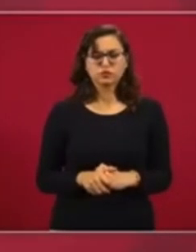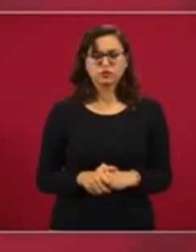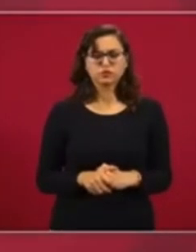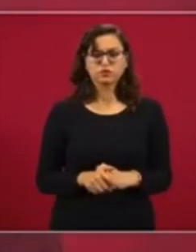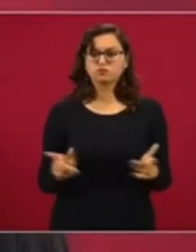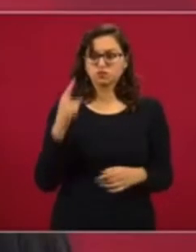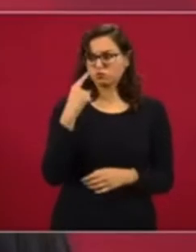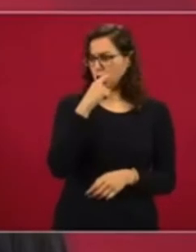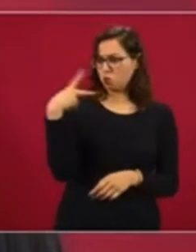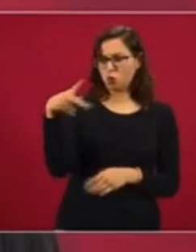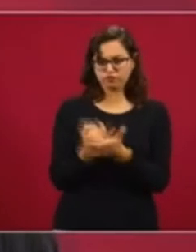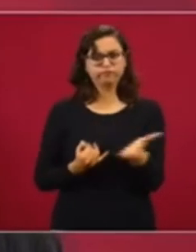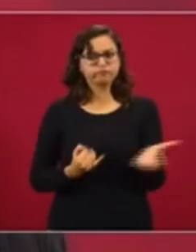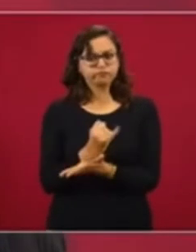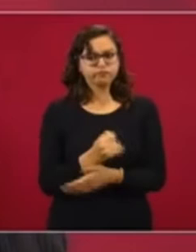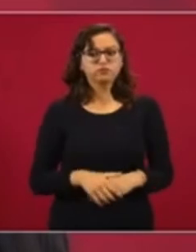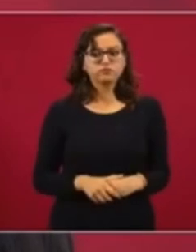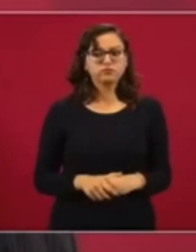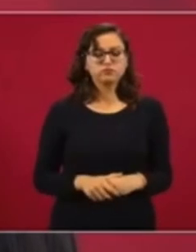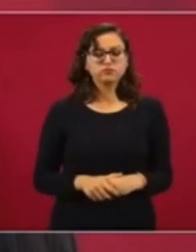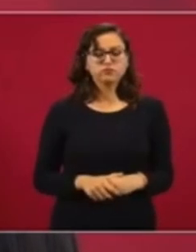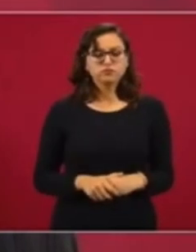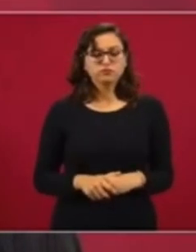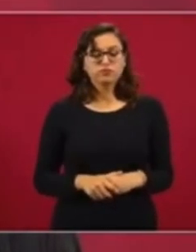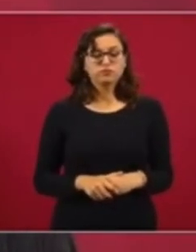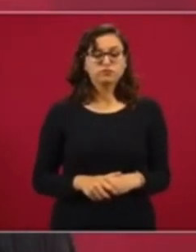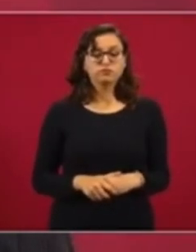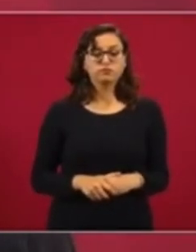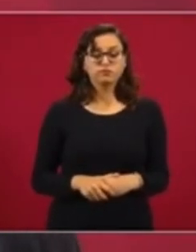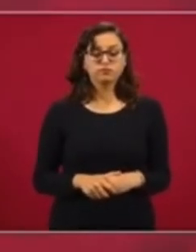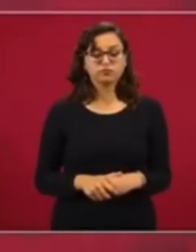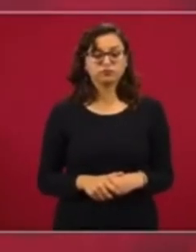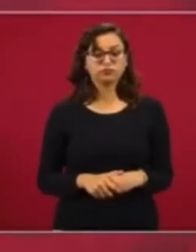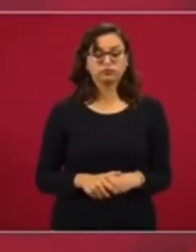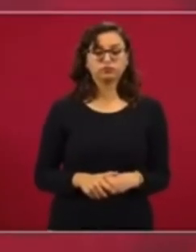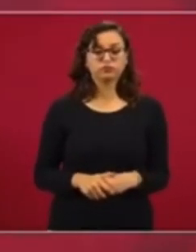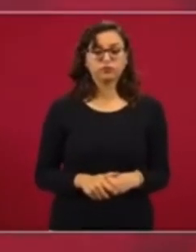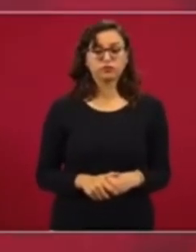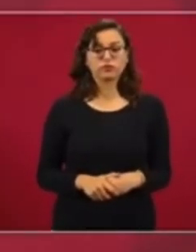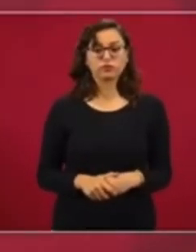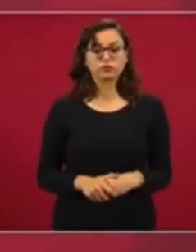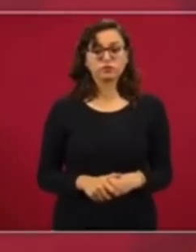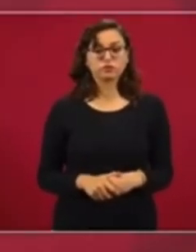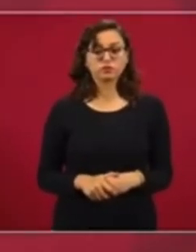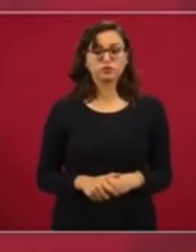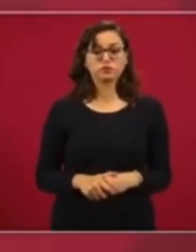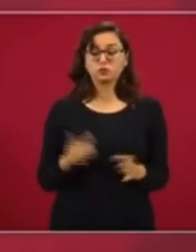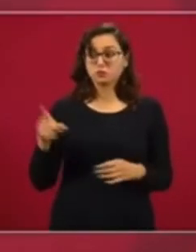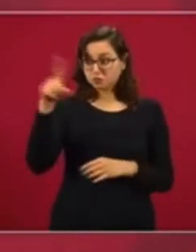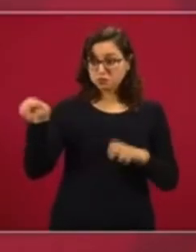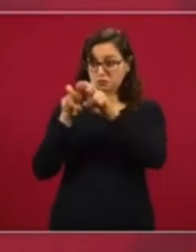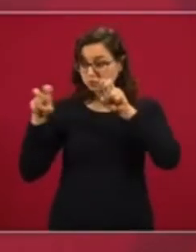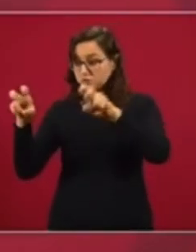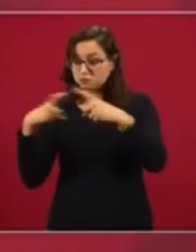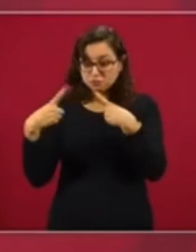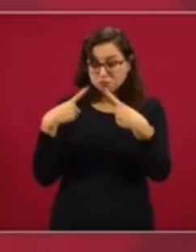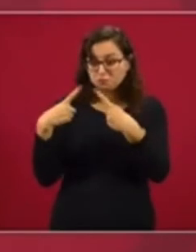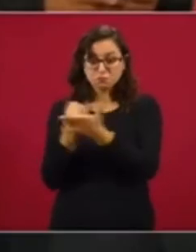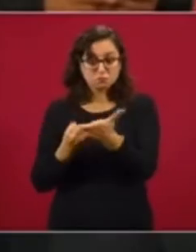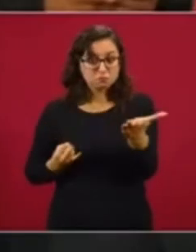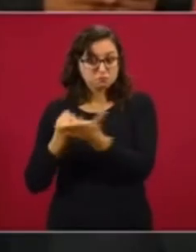que actúen con criterio, que también, aunque ellos resuelven de conformidad